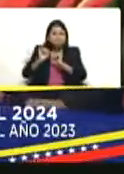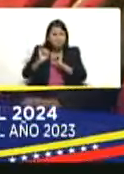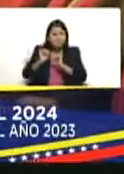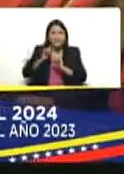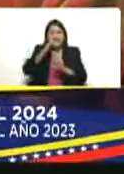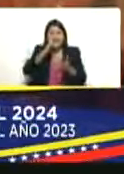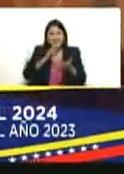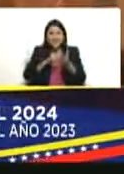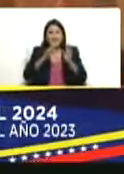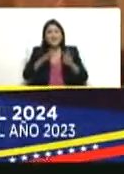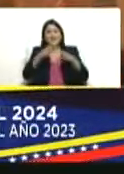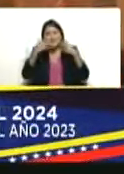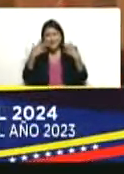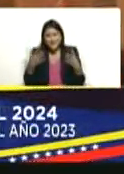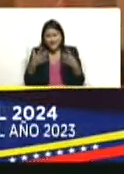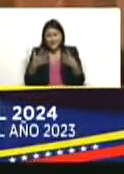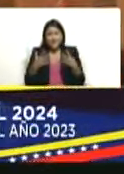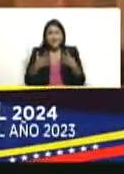2019,